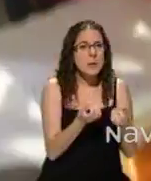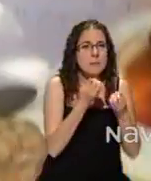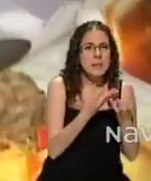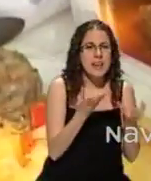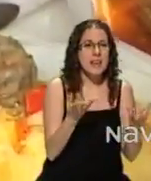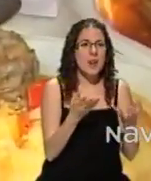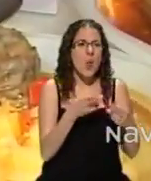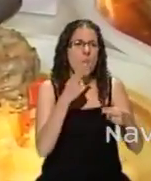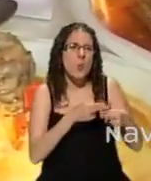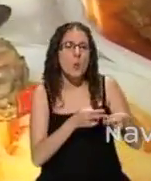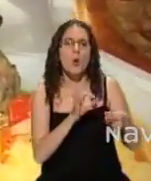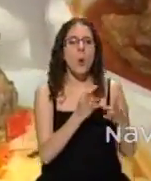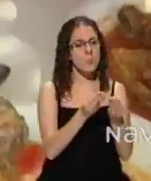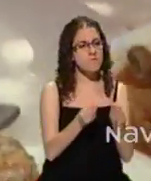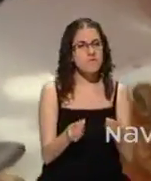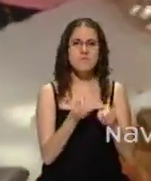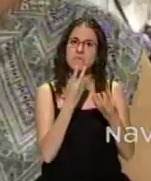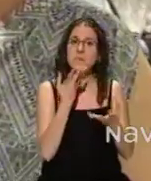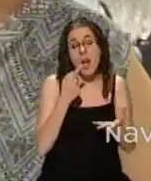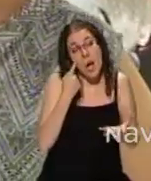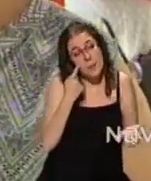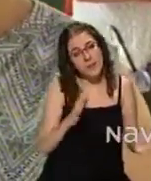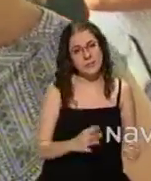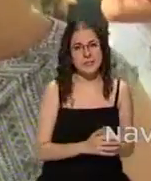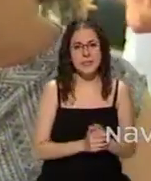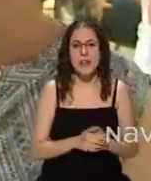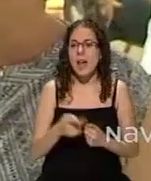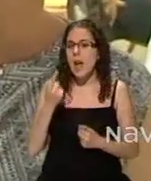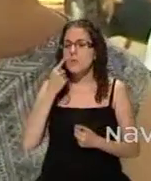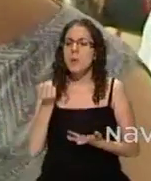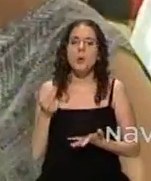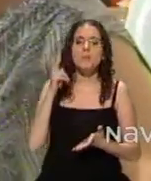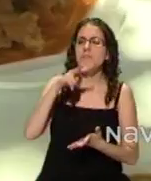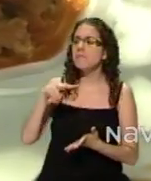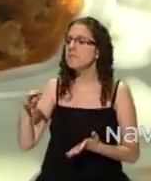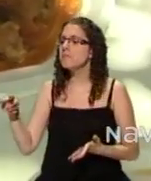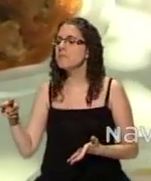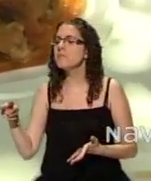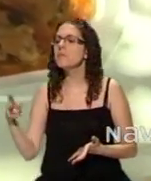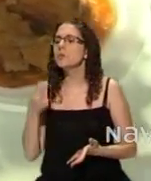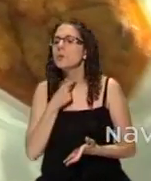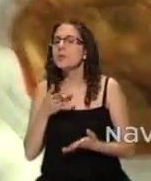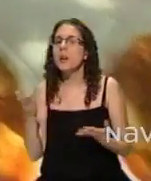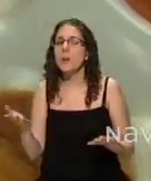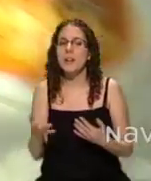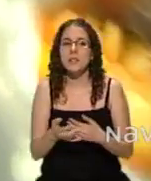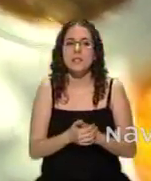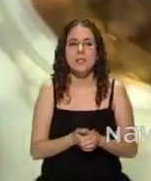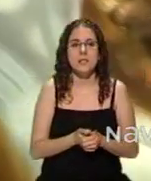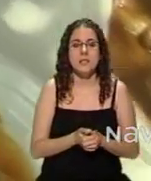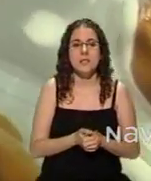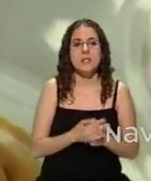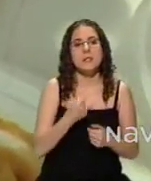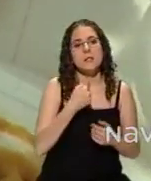duro y tal. Vale, y así a primer ojo, ¿cuál es? Así que tengan buena pinta. El color del calderete más o menos es